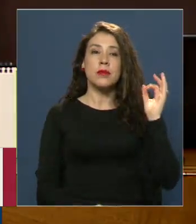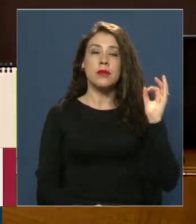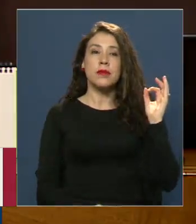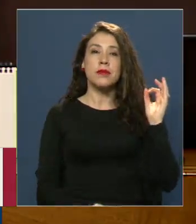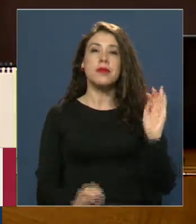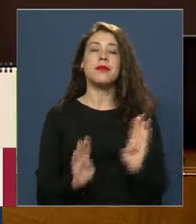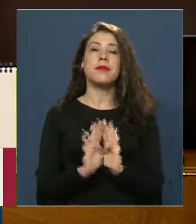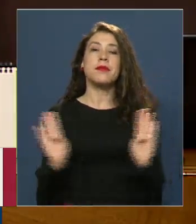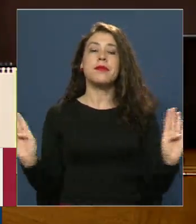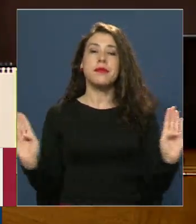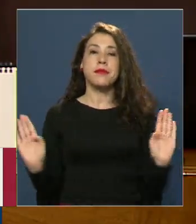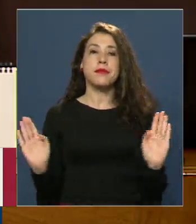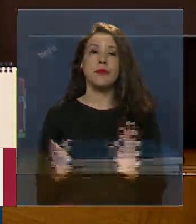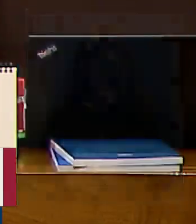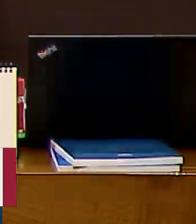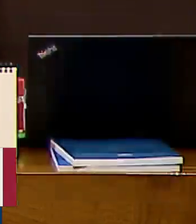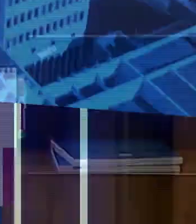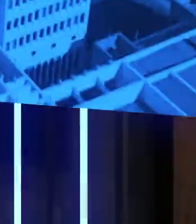se levanta.